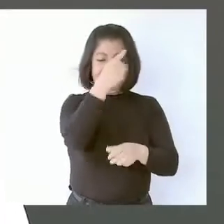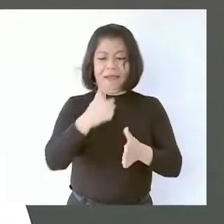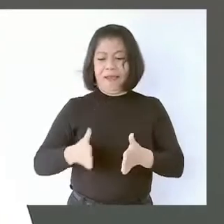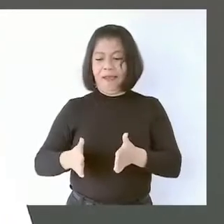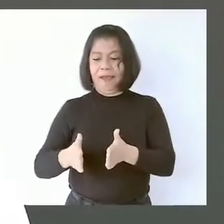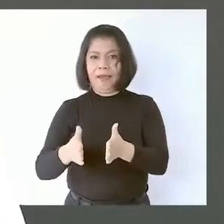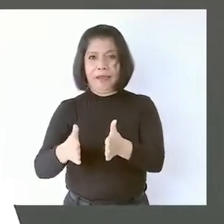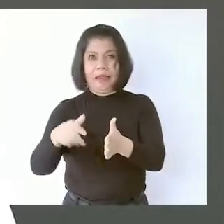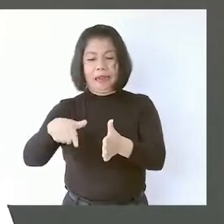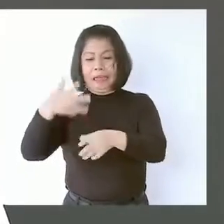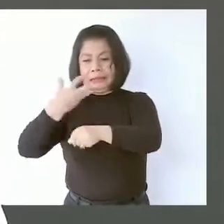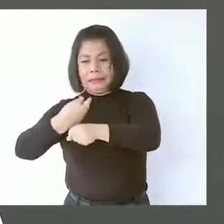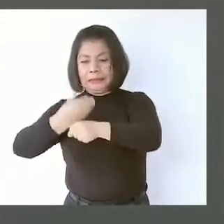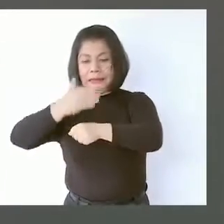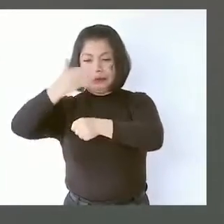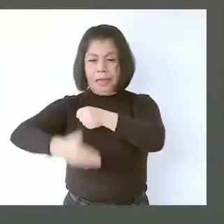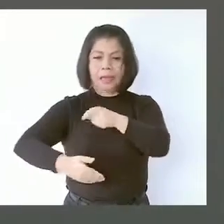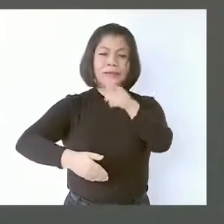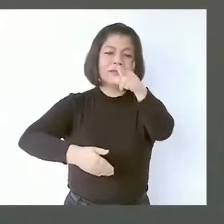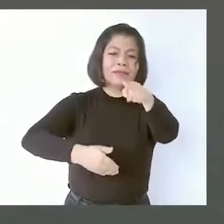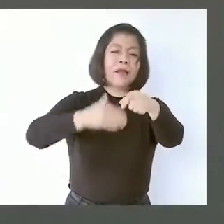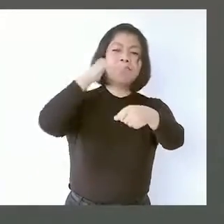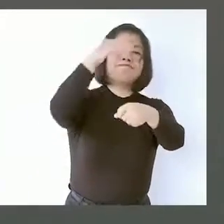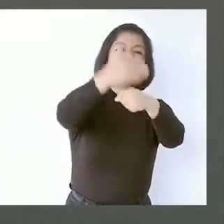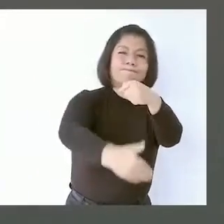Esto es una solución